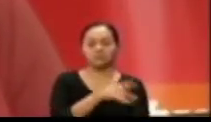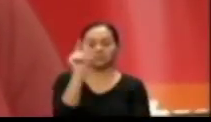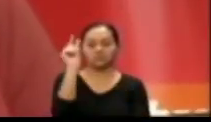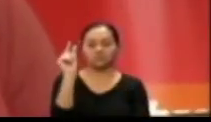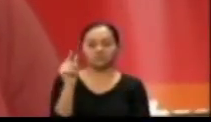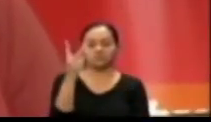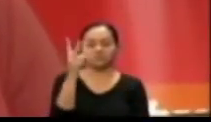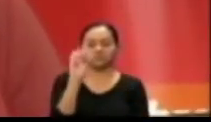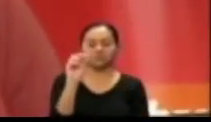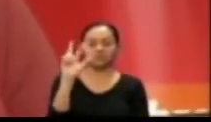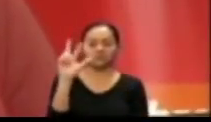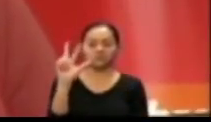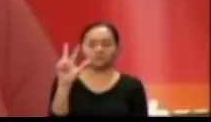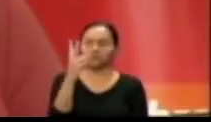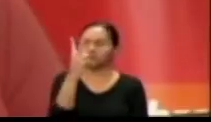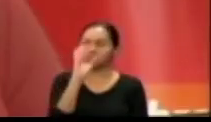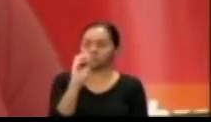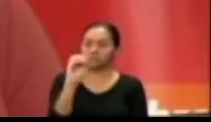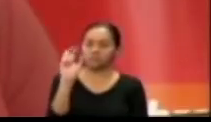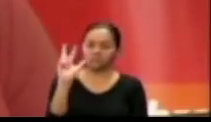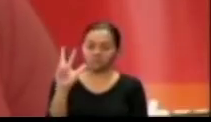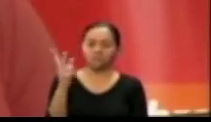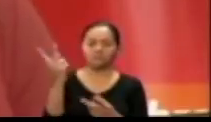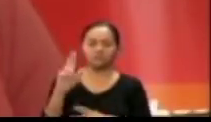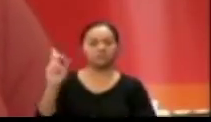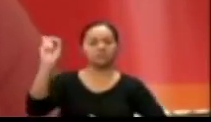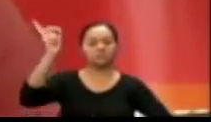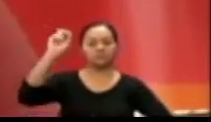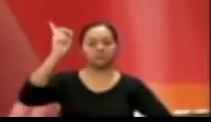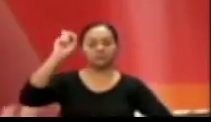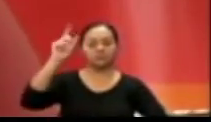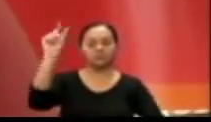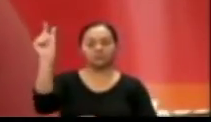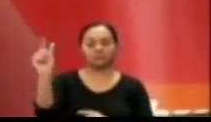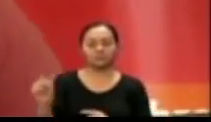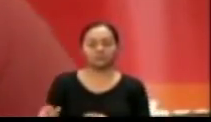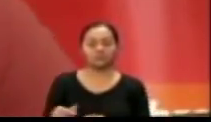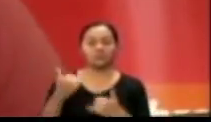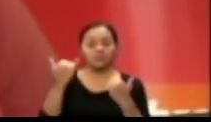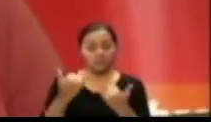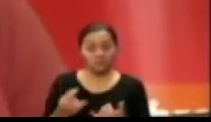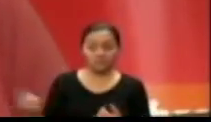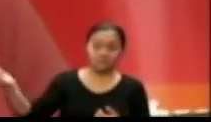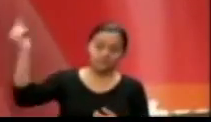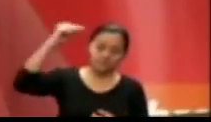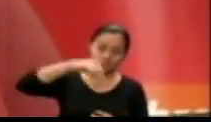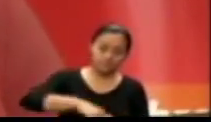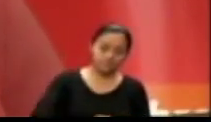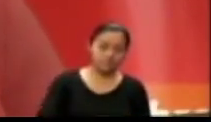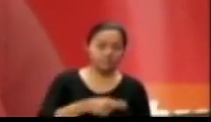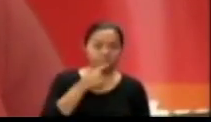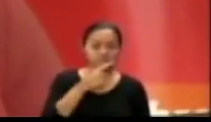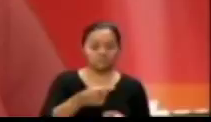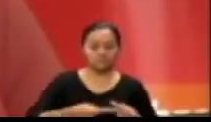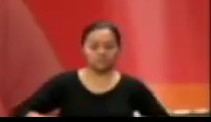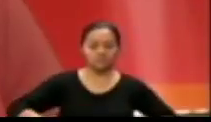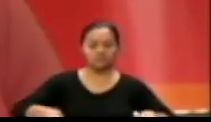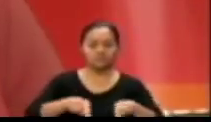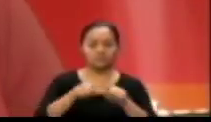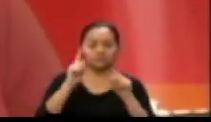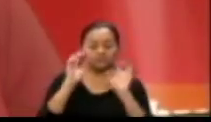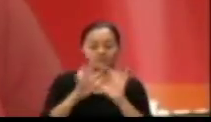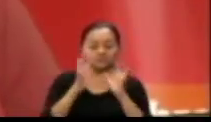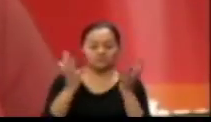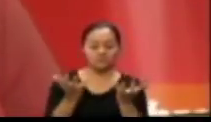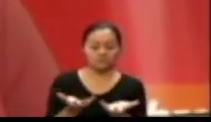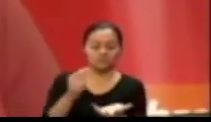del 2003 fue elegido diputado en el mismo distrito y estará participando justamente de este encuentro en la mesa de